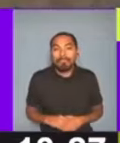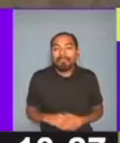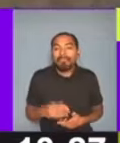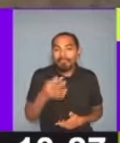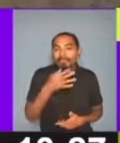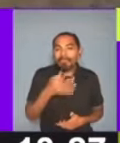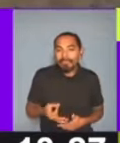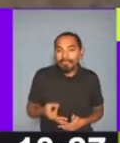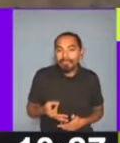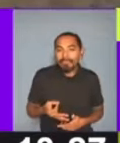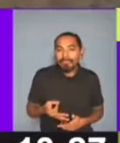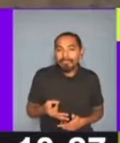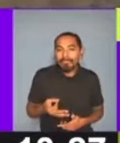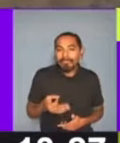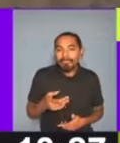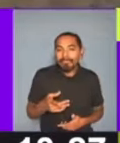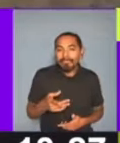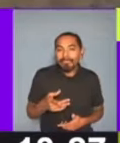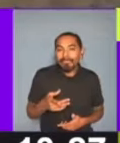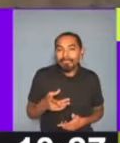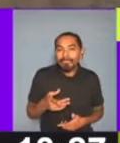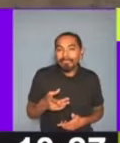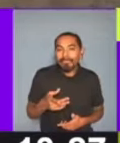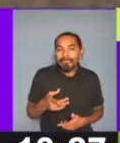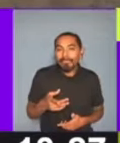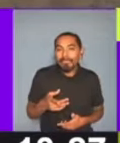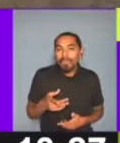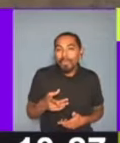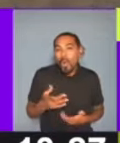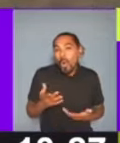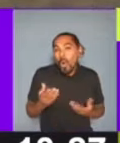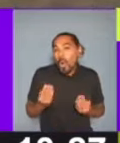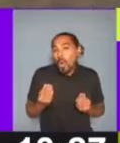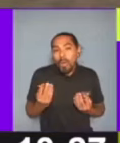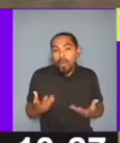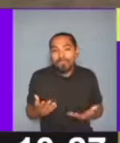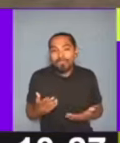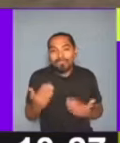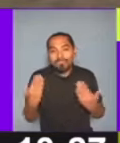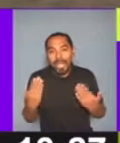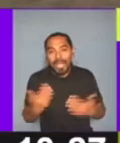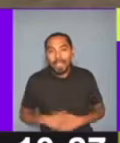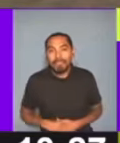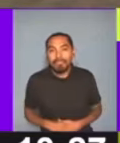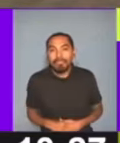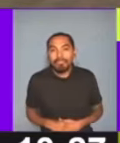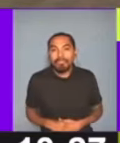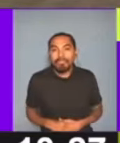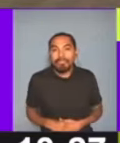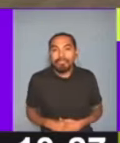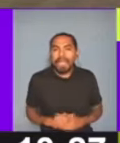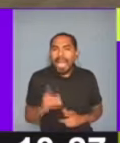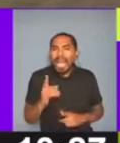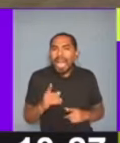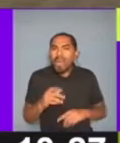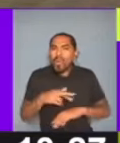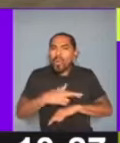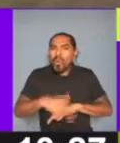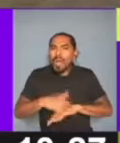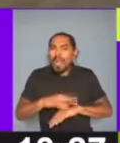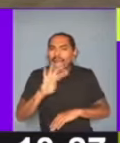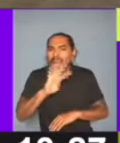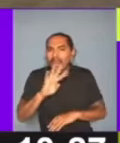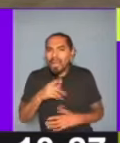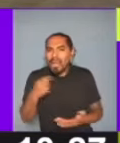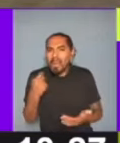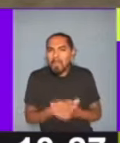el bolsillo, si se está, si están cobrando tarifa 2, imposible de pagar en esta, a esta altura del mes, y eso que estamos a mitad de mes, pero está todo